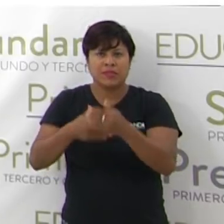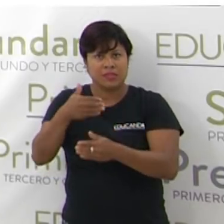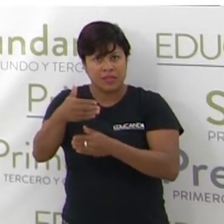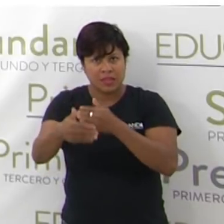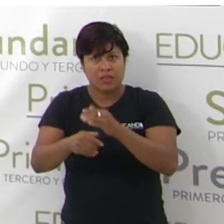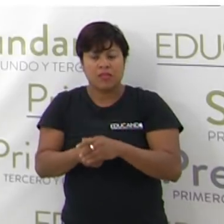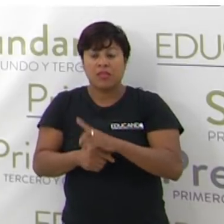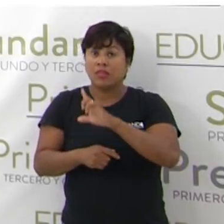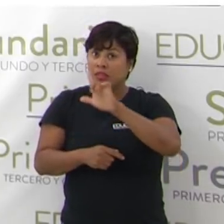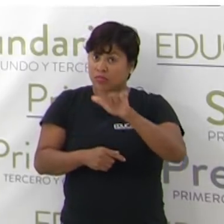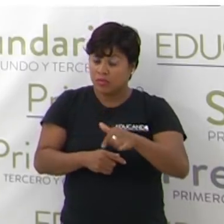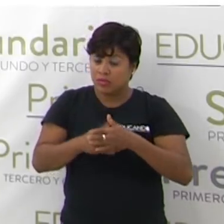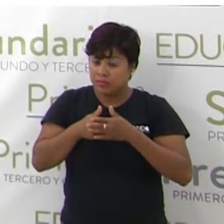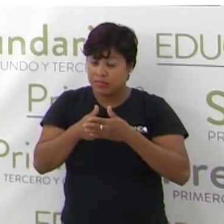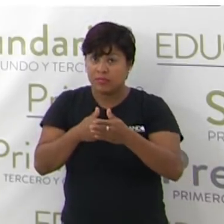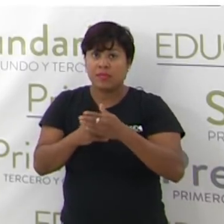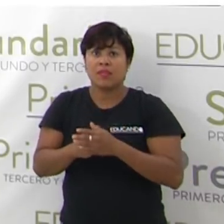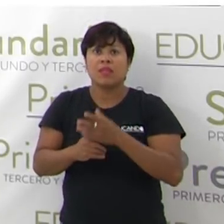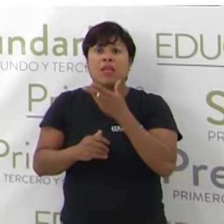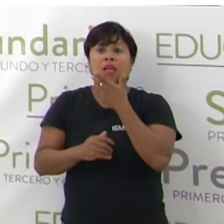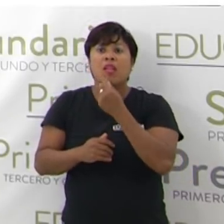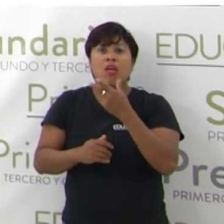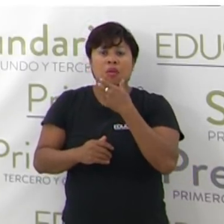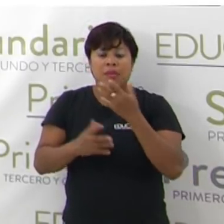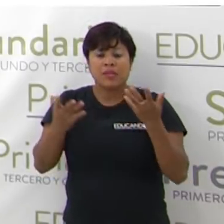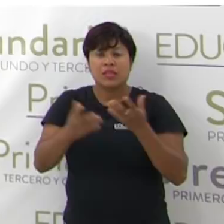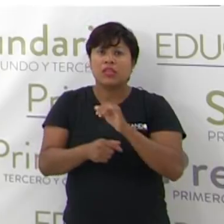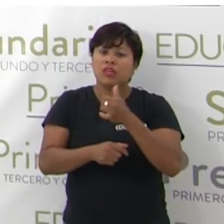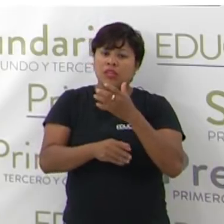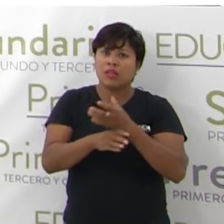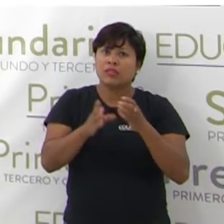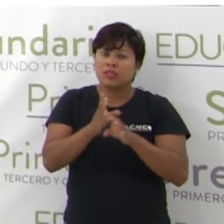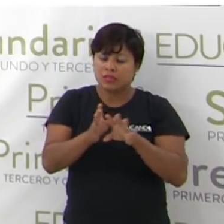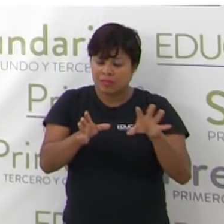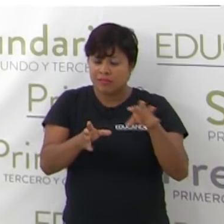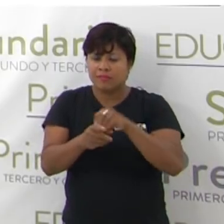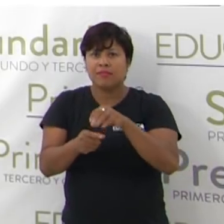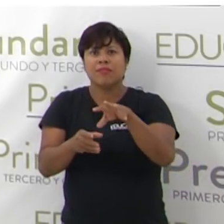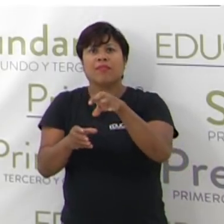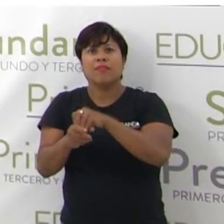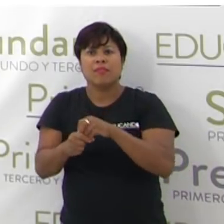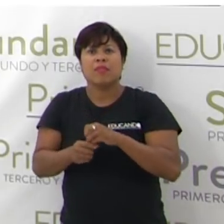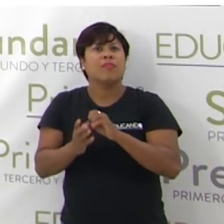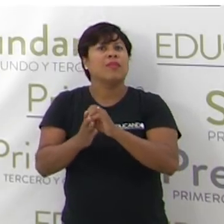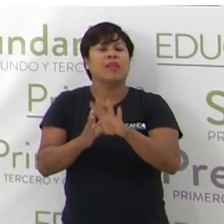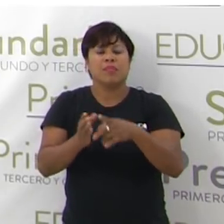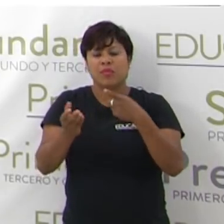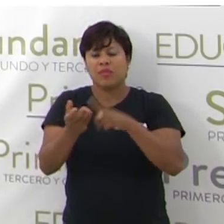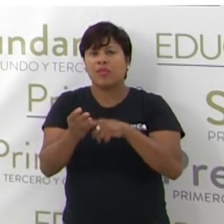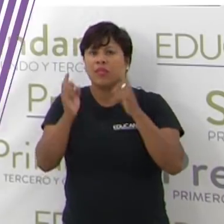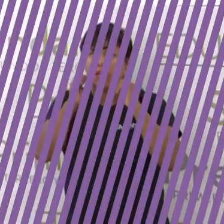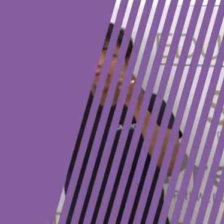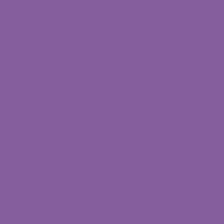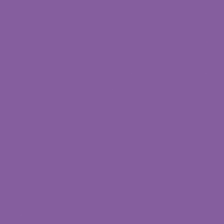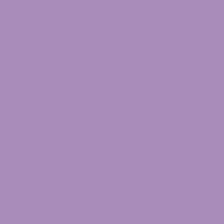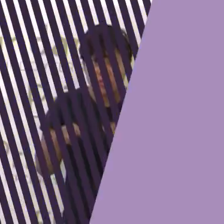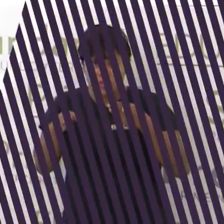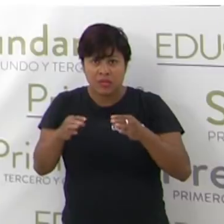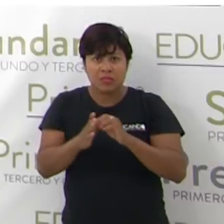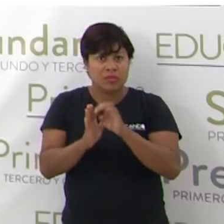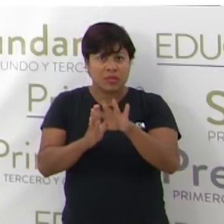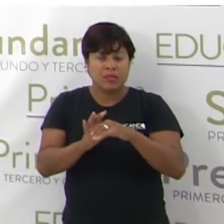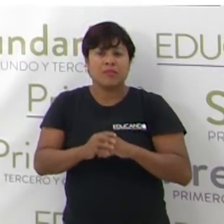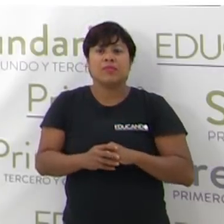Más adelante el hombre fue incorporando otros elementos a su narración. Por ejemplo, la música, que es la imagen que van a ver a